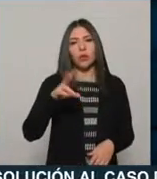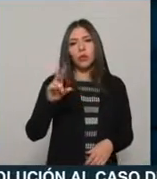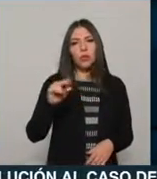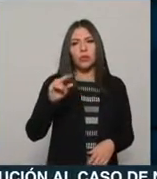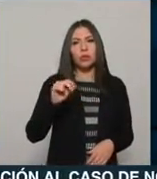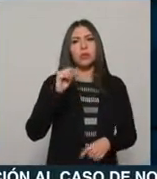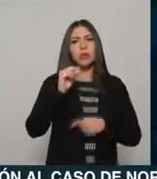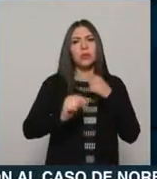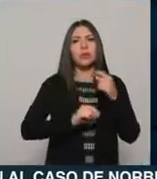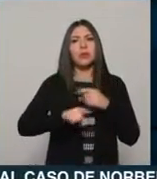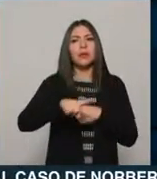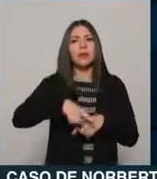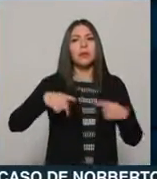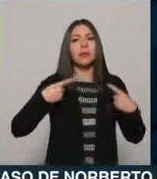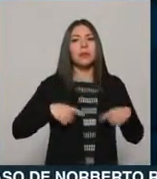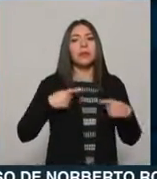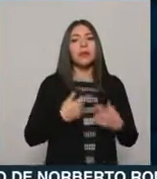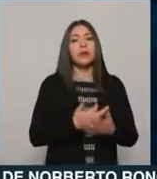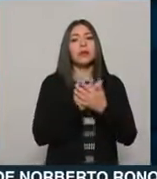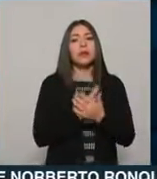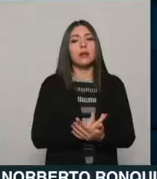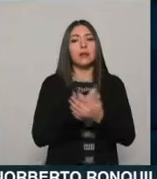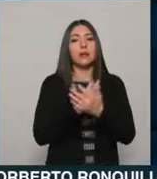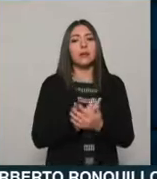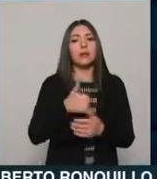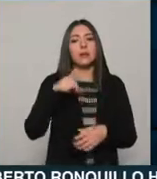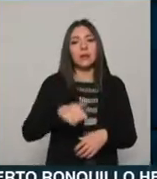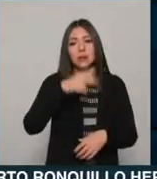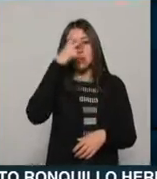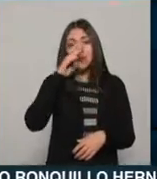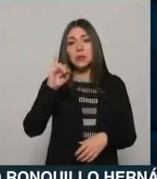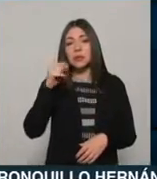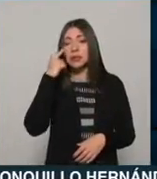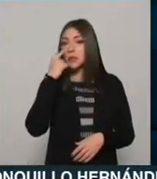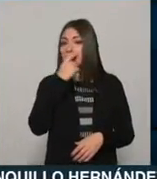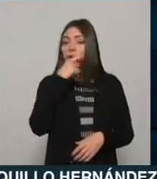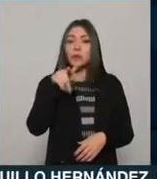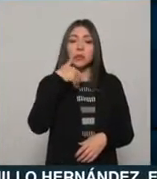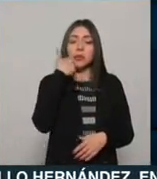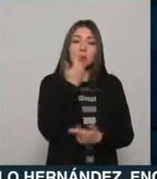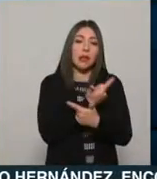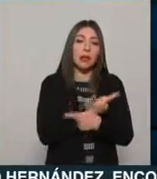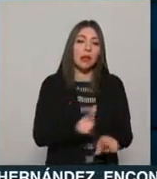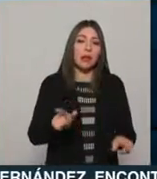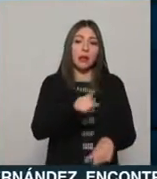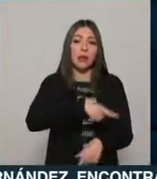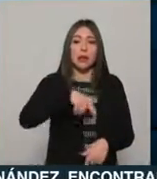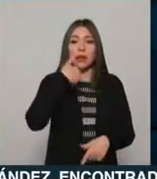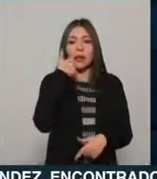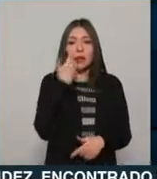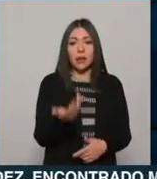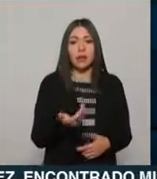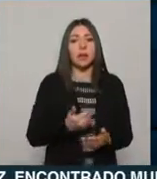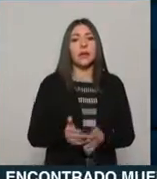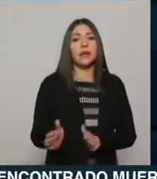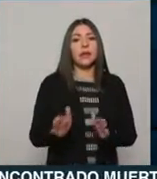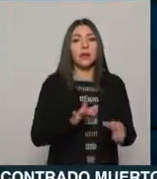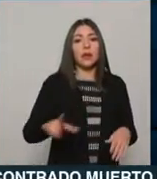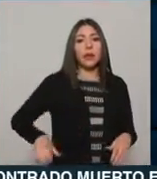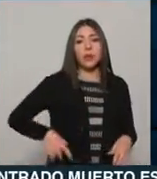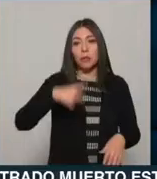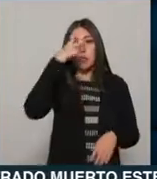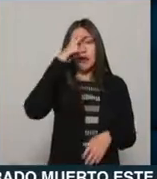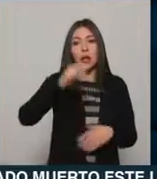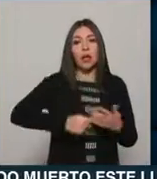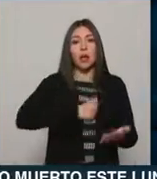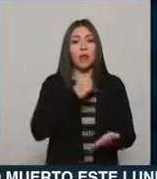esas personas estarían aquí en México de manera libre, voluntaria, si es que así lo desean. El gobierno mexicano no los puede